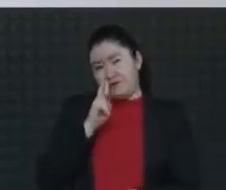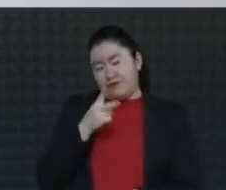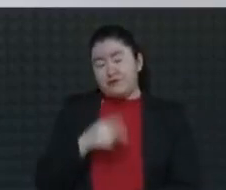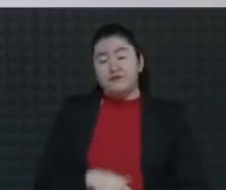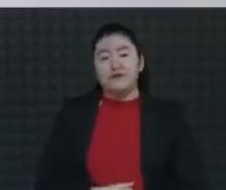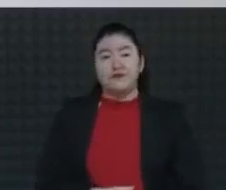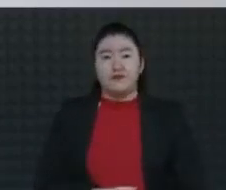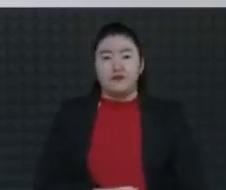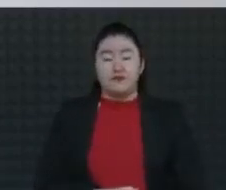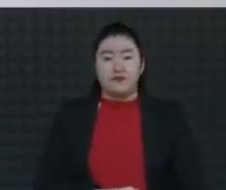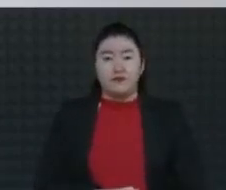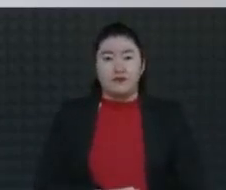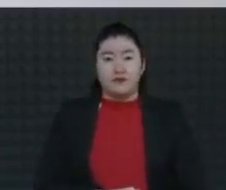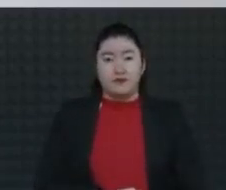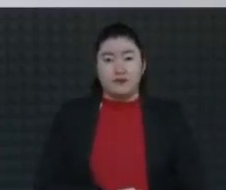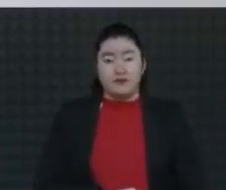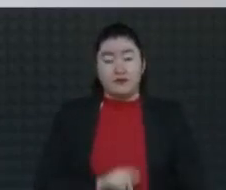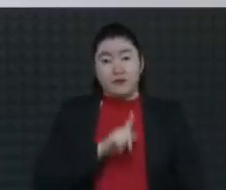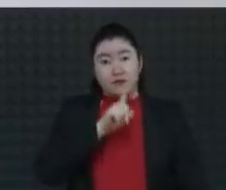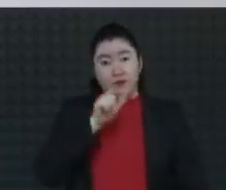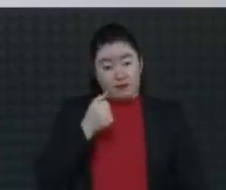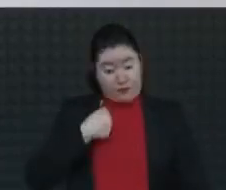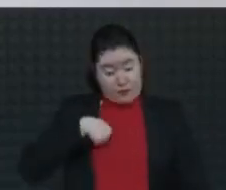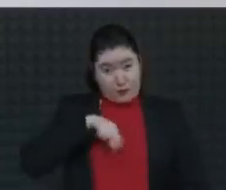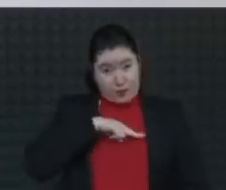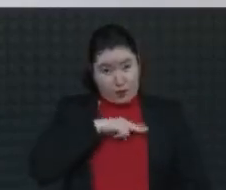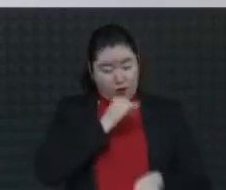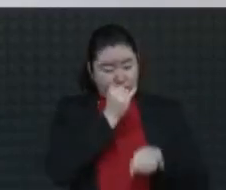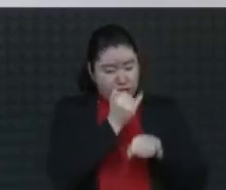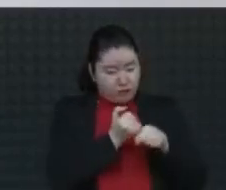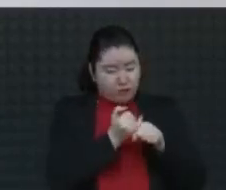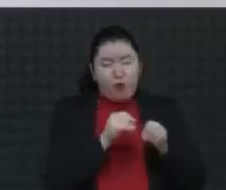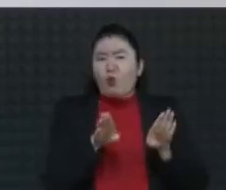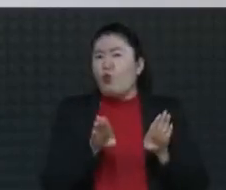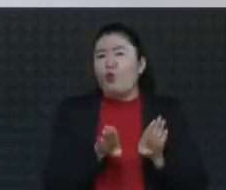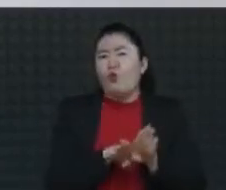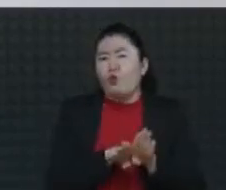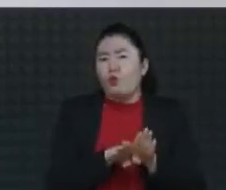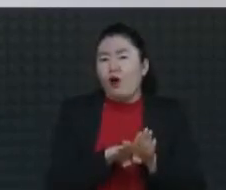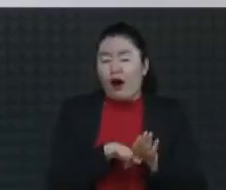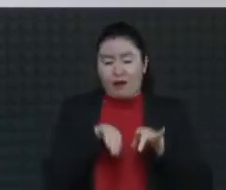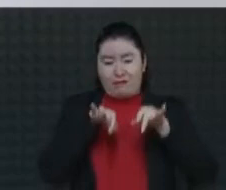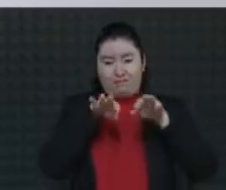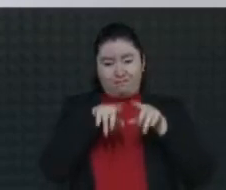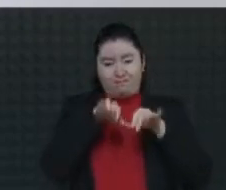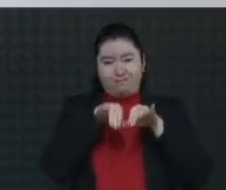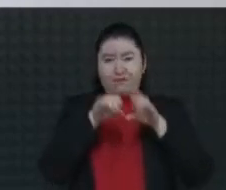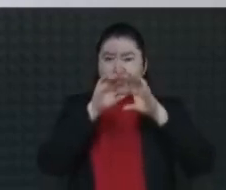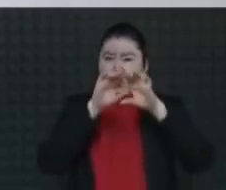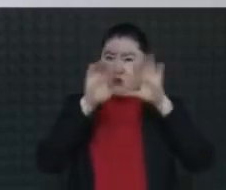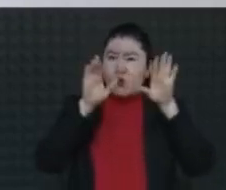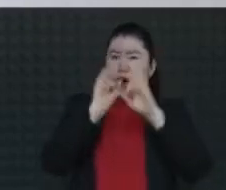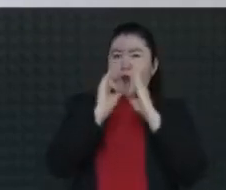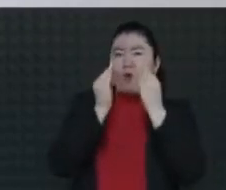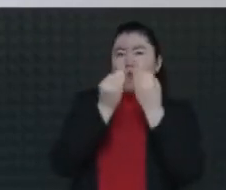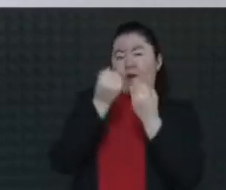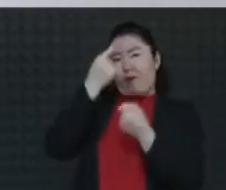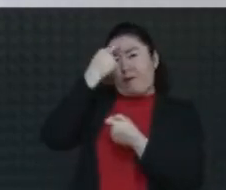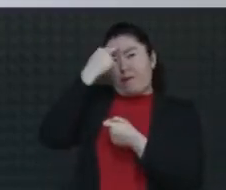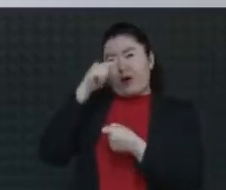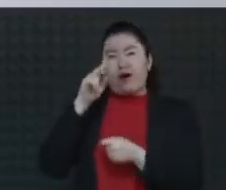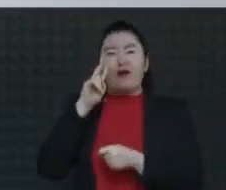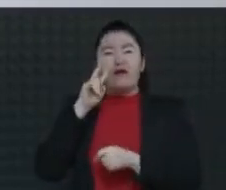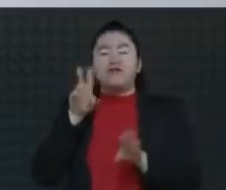Seguimos nuestro análisis con el modelo computacional detallado para determinar la secuencia de los